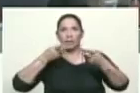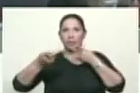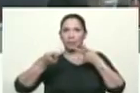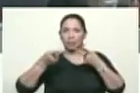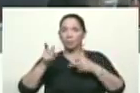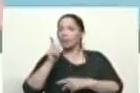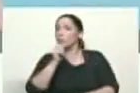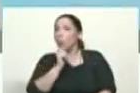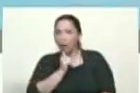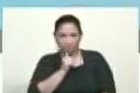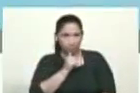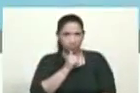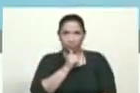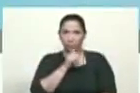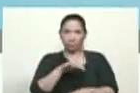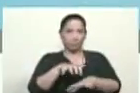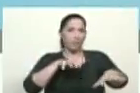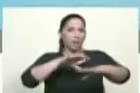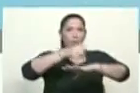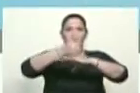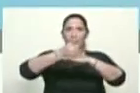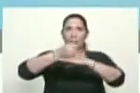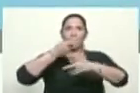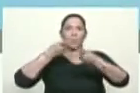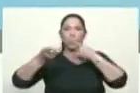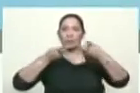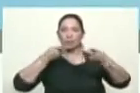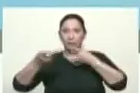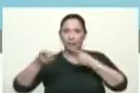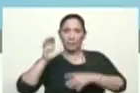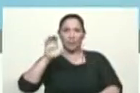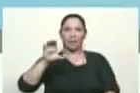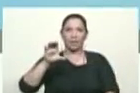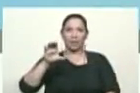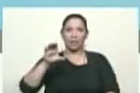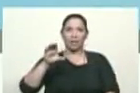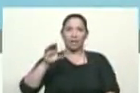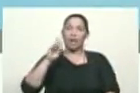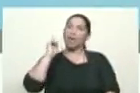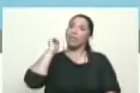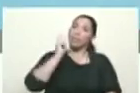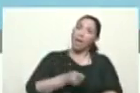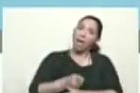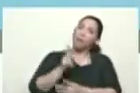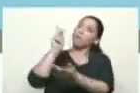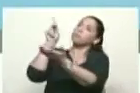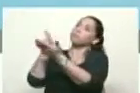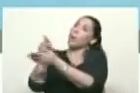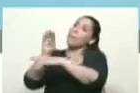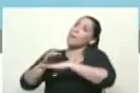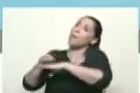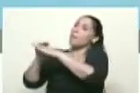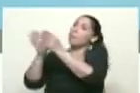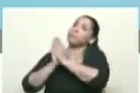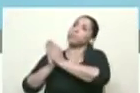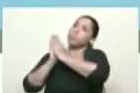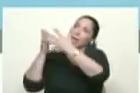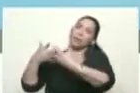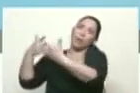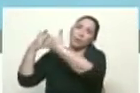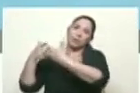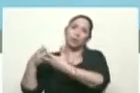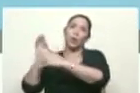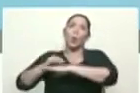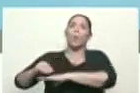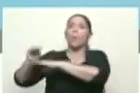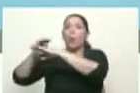la tiene. Por eso tiene que recurrir a que sus jefes en Estados Unidos sean los que les convoquen incluso a las manifestaciones aquí en